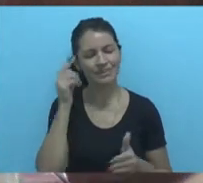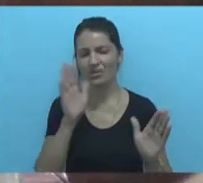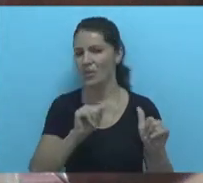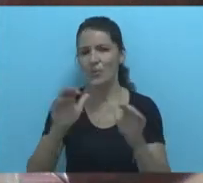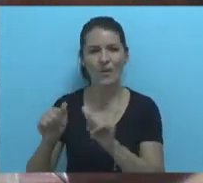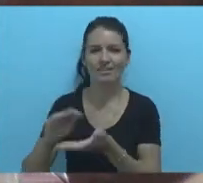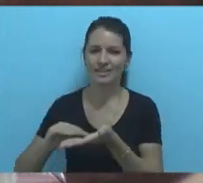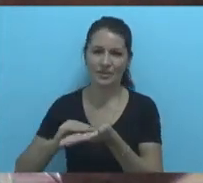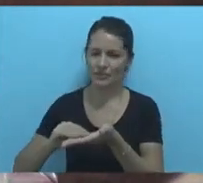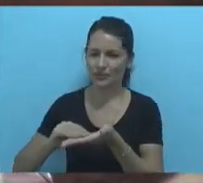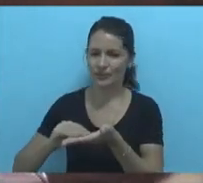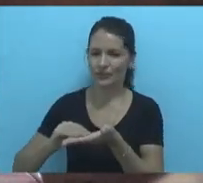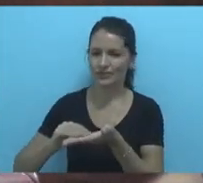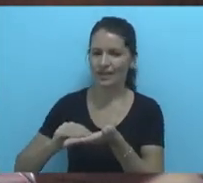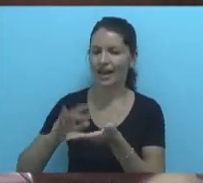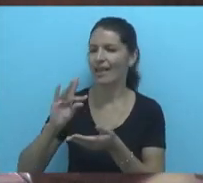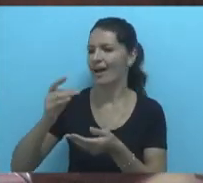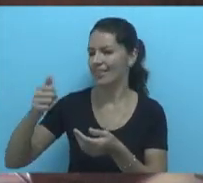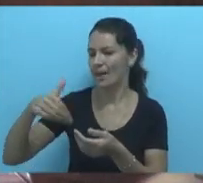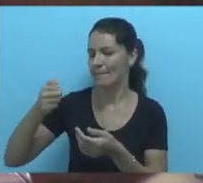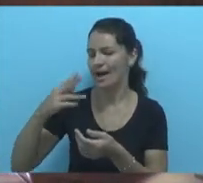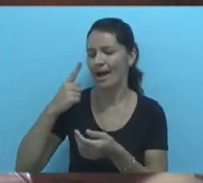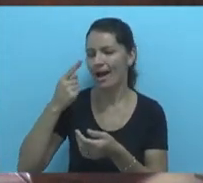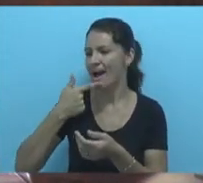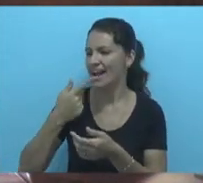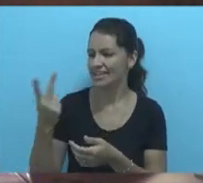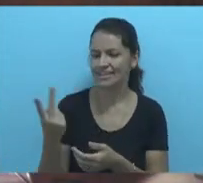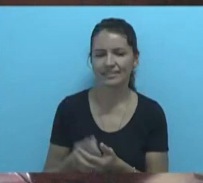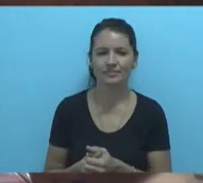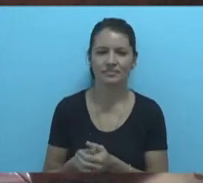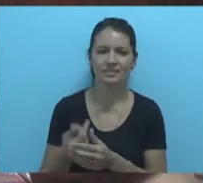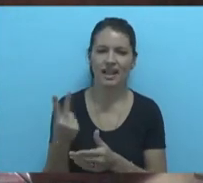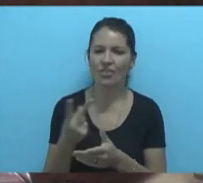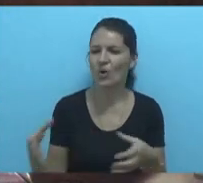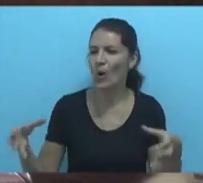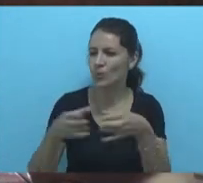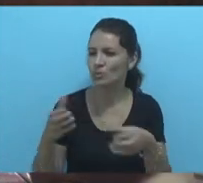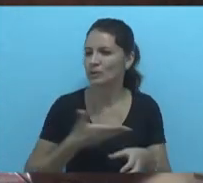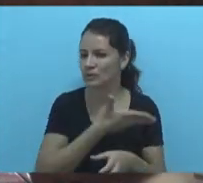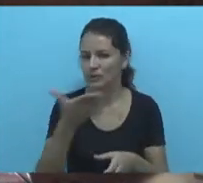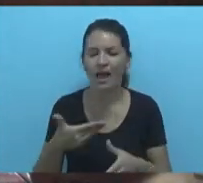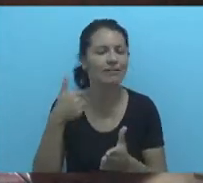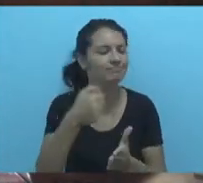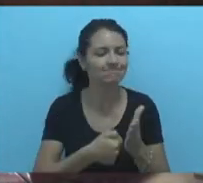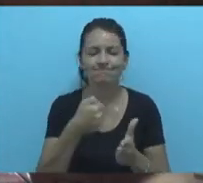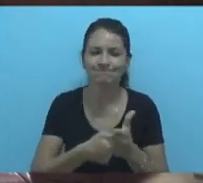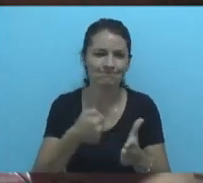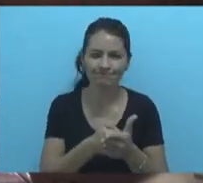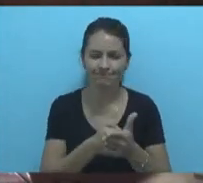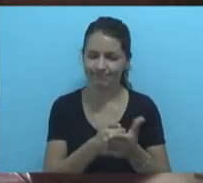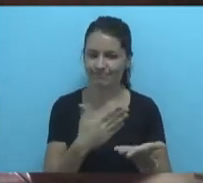con sus palabras, porque creo que ambas compartimos el hecho de formar parte de organizaciones sociales que estuvieron en la génesis de